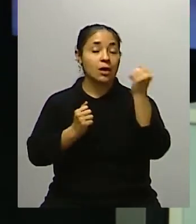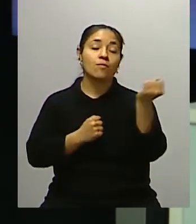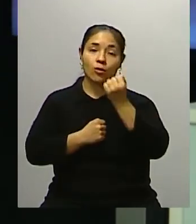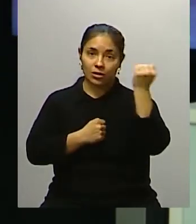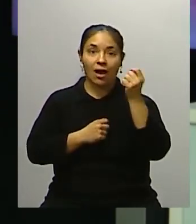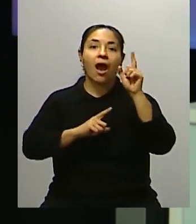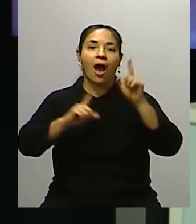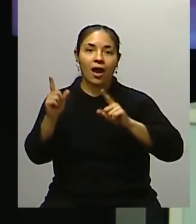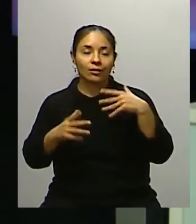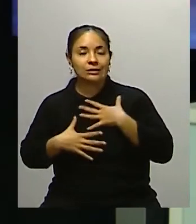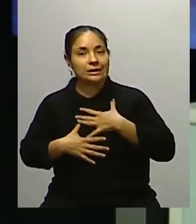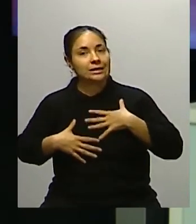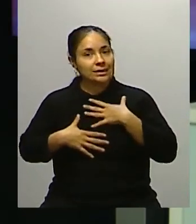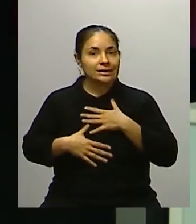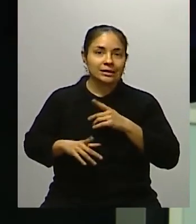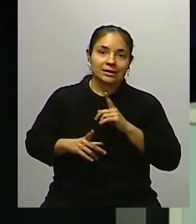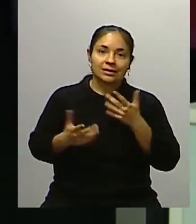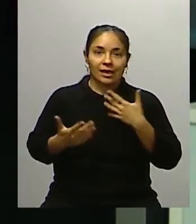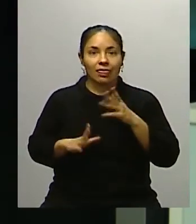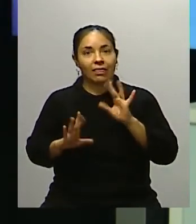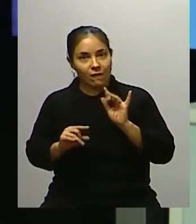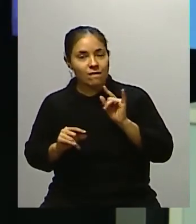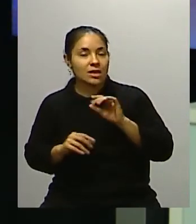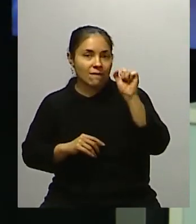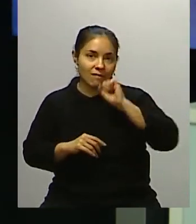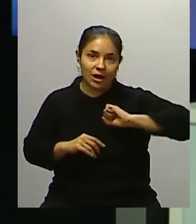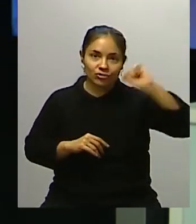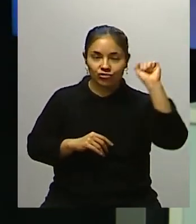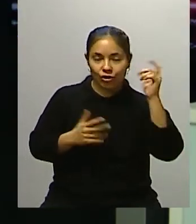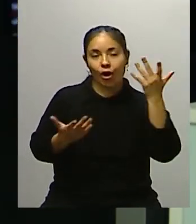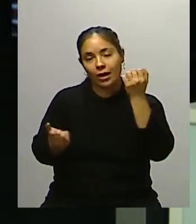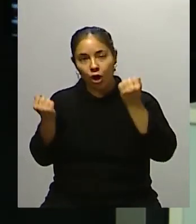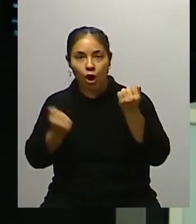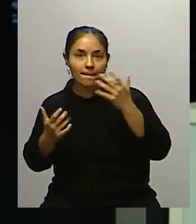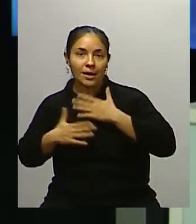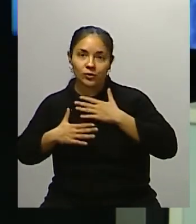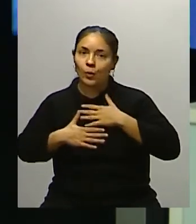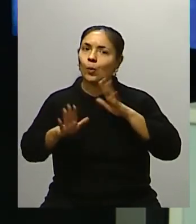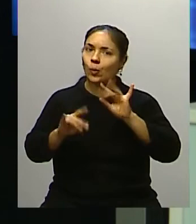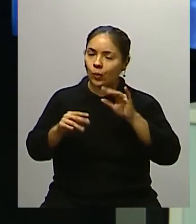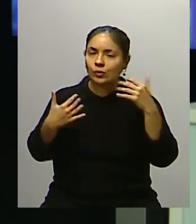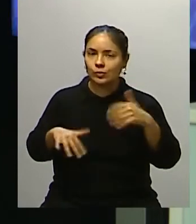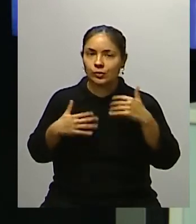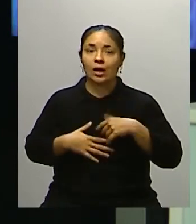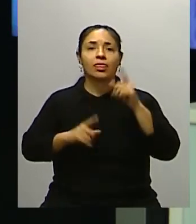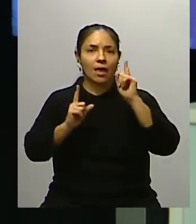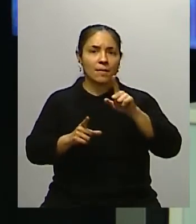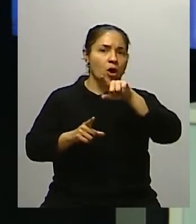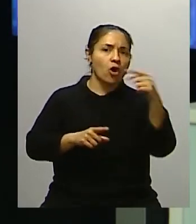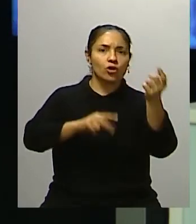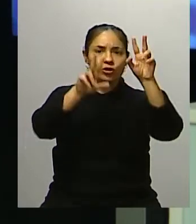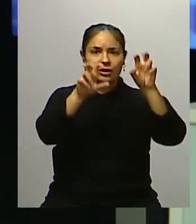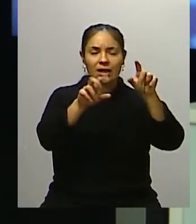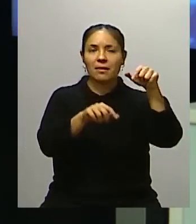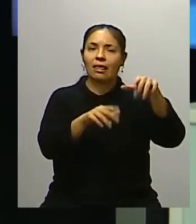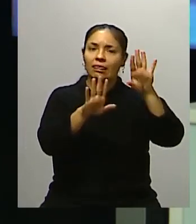para el bolsillo, como hicimos cuando hablábamos de la inflación. Pero hay otros números también que son bastante difíciles o preocupantes en la Argentina, como es